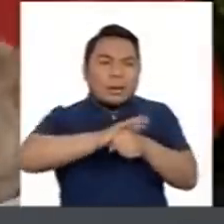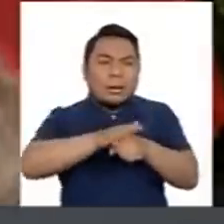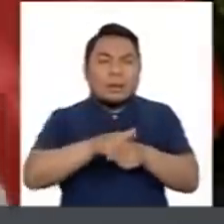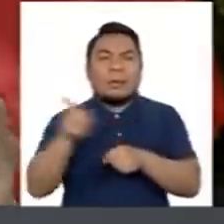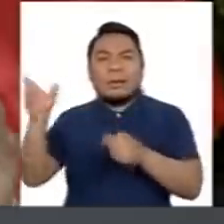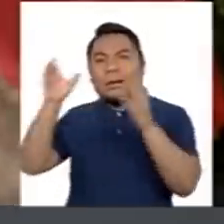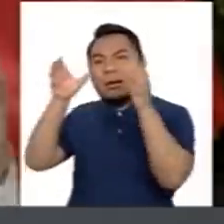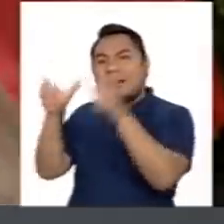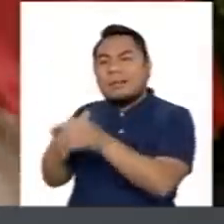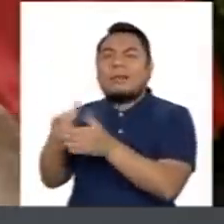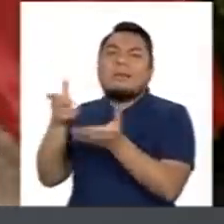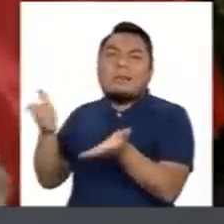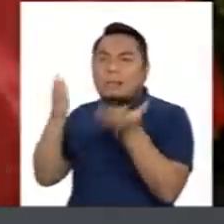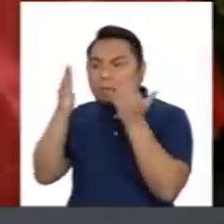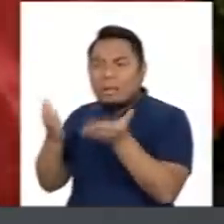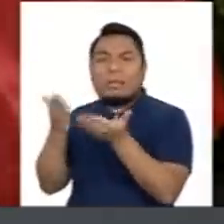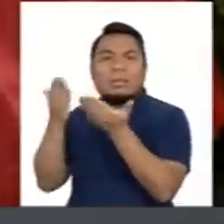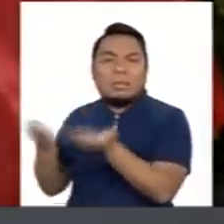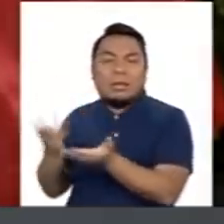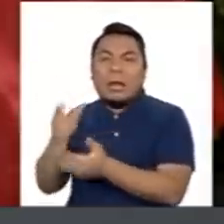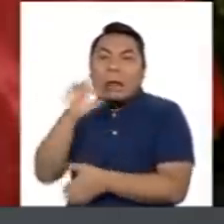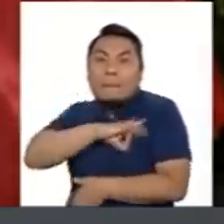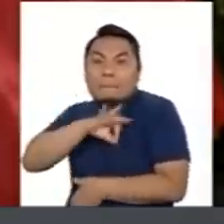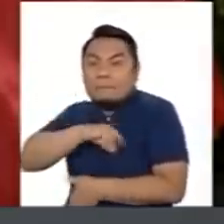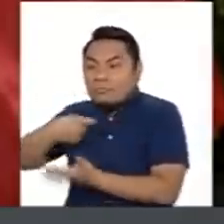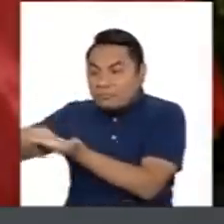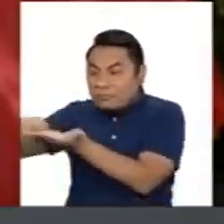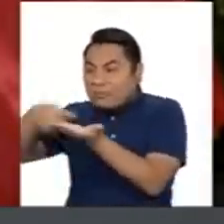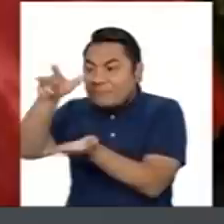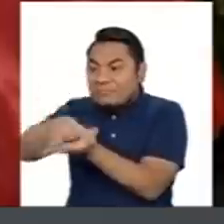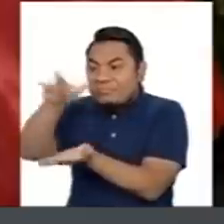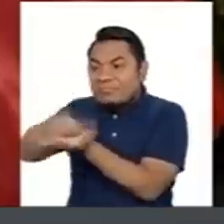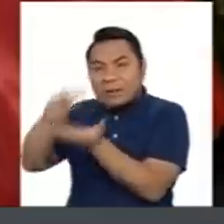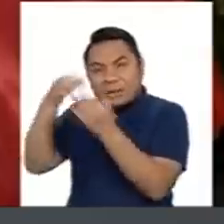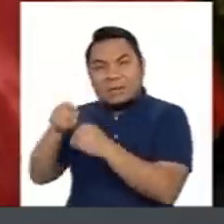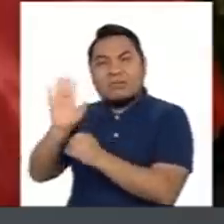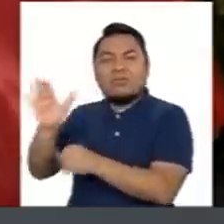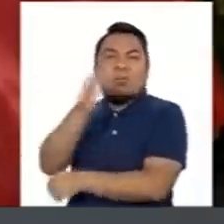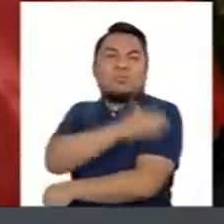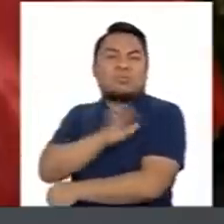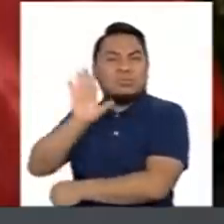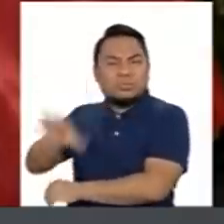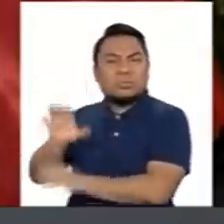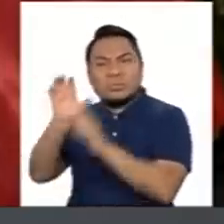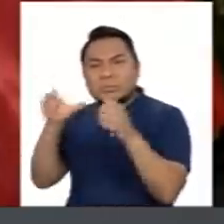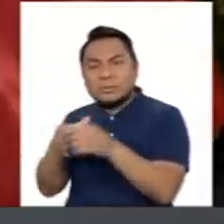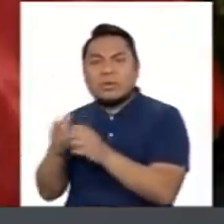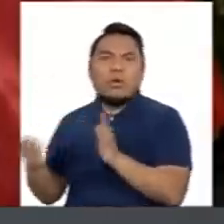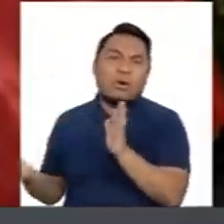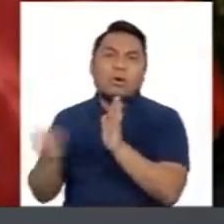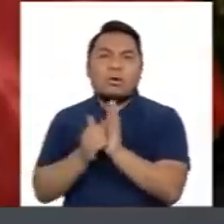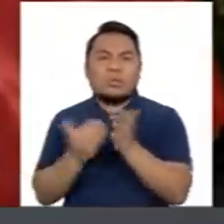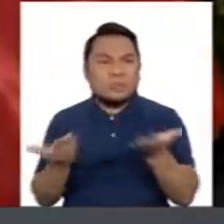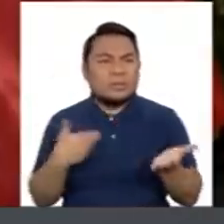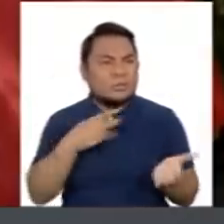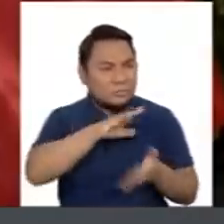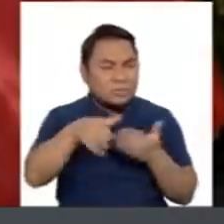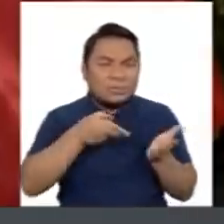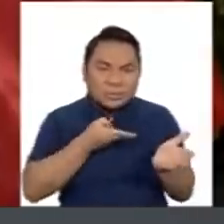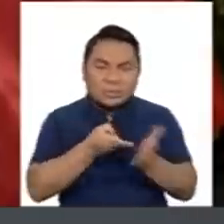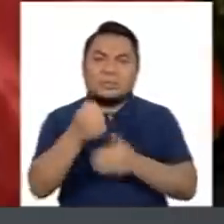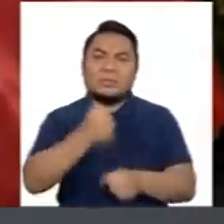en esta pandemia que nos afecta para tomar este tipo de decisiones que van en contra de lo que hemos